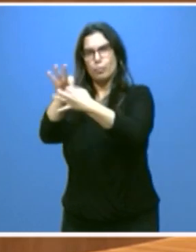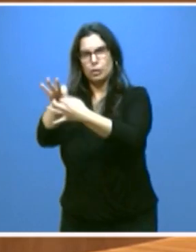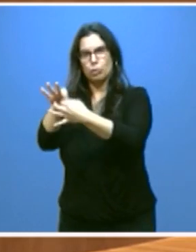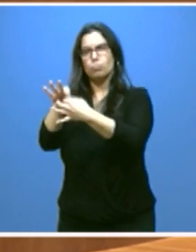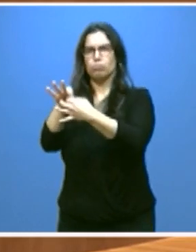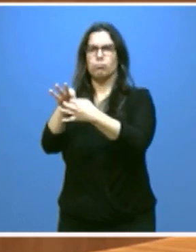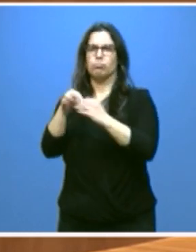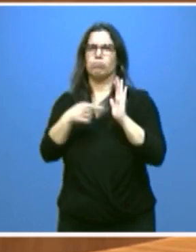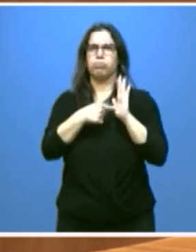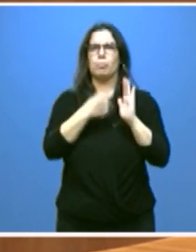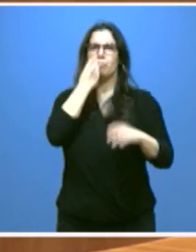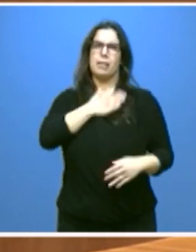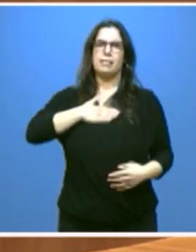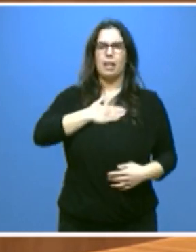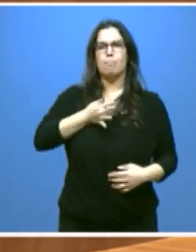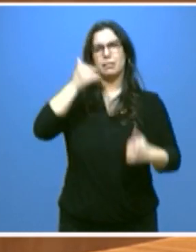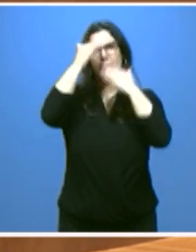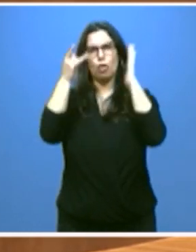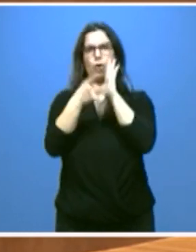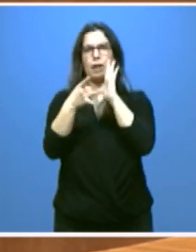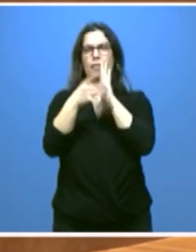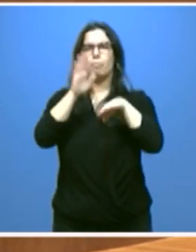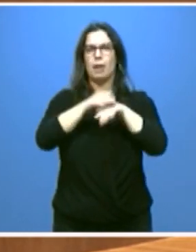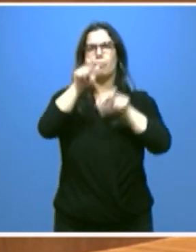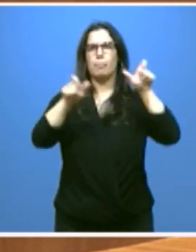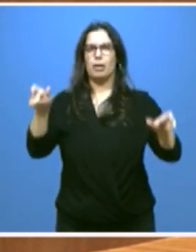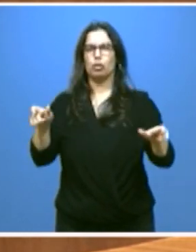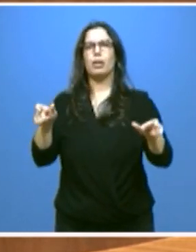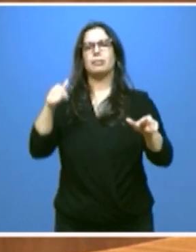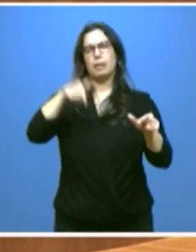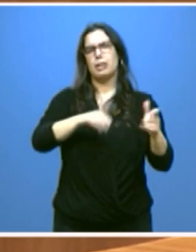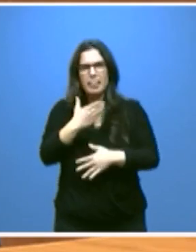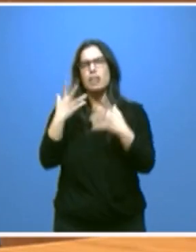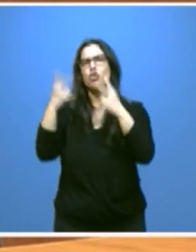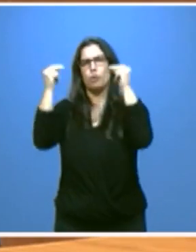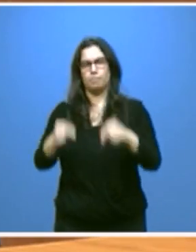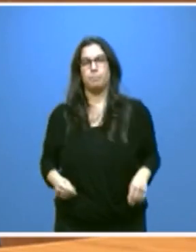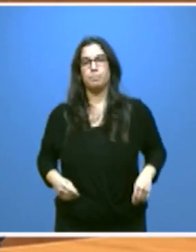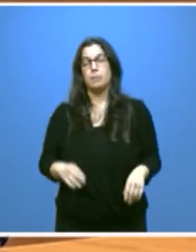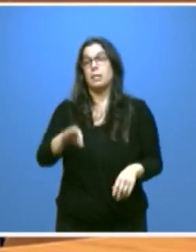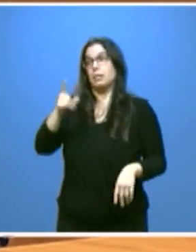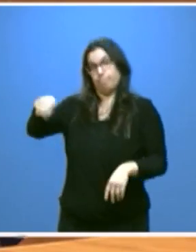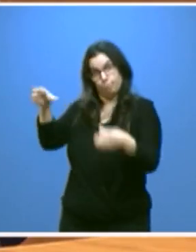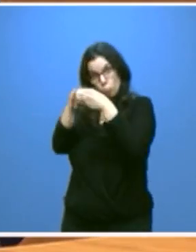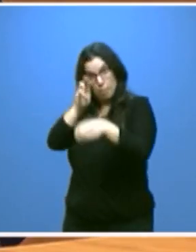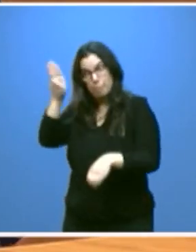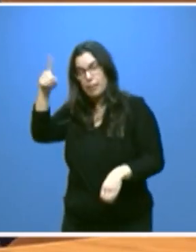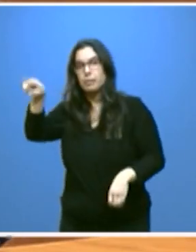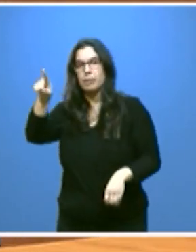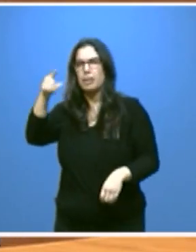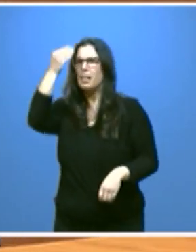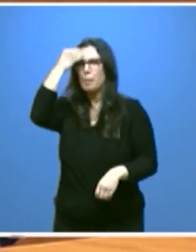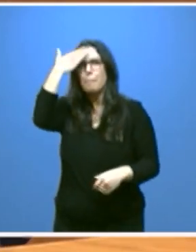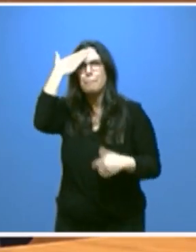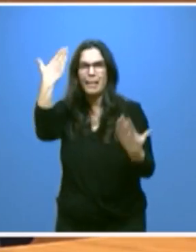bienestar y la atención de calidad a las personas en Castilla y león señorías del partido popular entren en